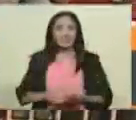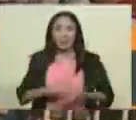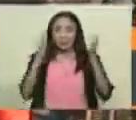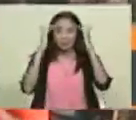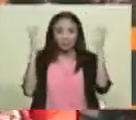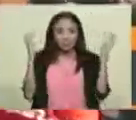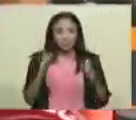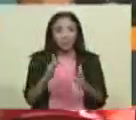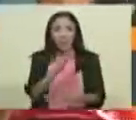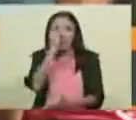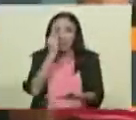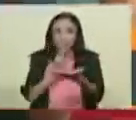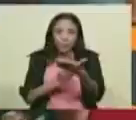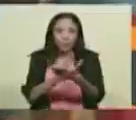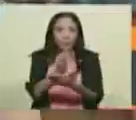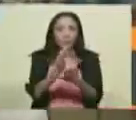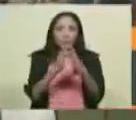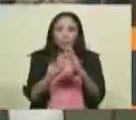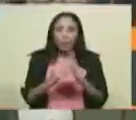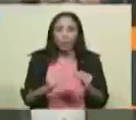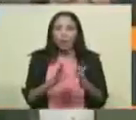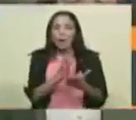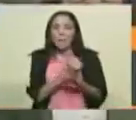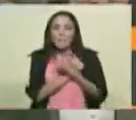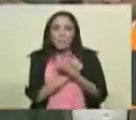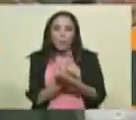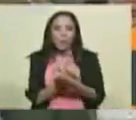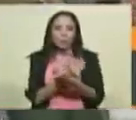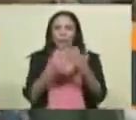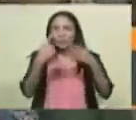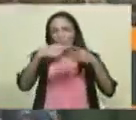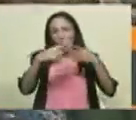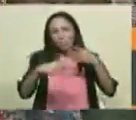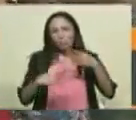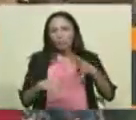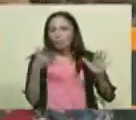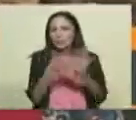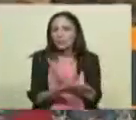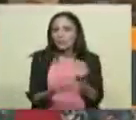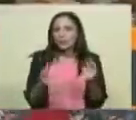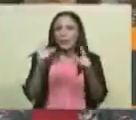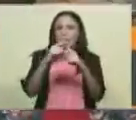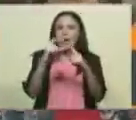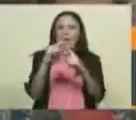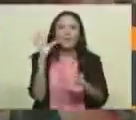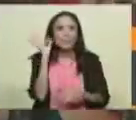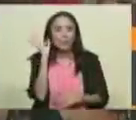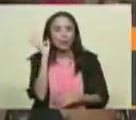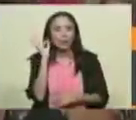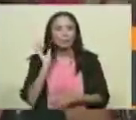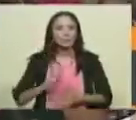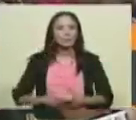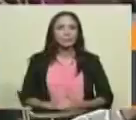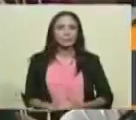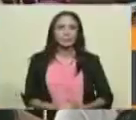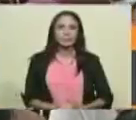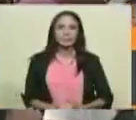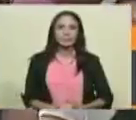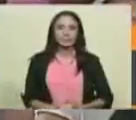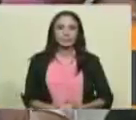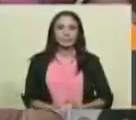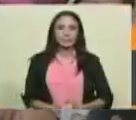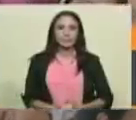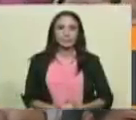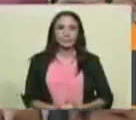lealtad. La mujer es lealtad, amor, capacidad, sensibilidad, humanidad.